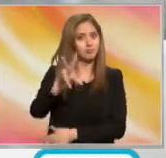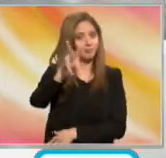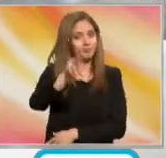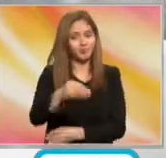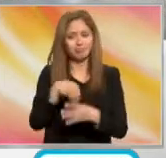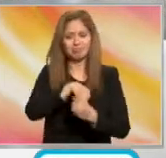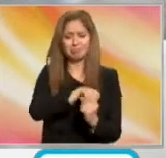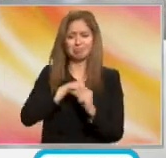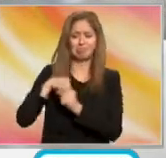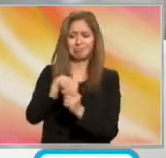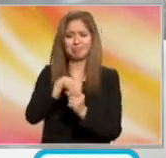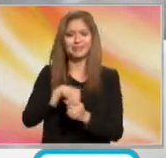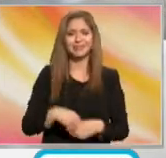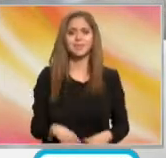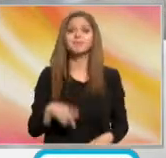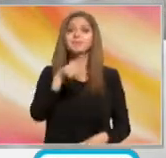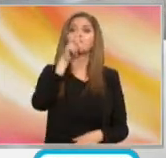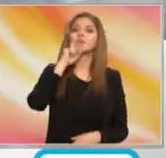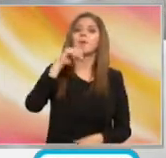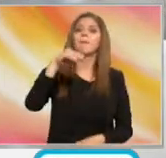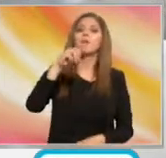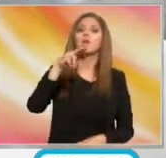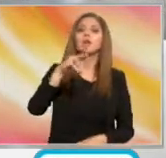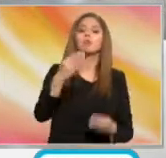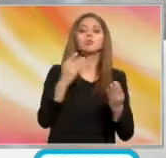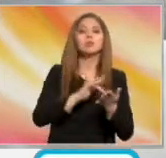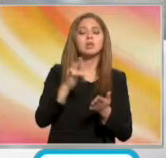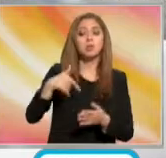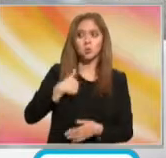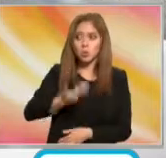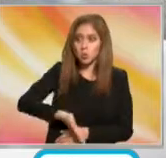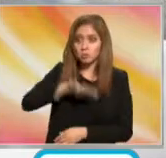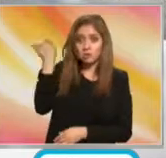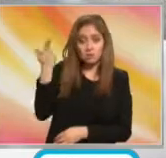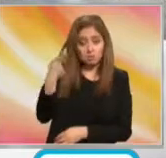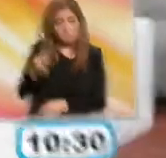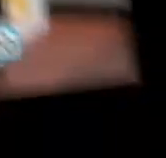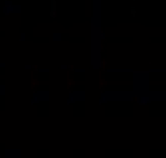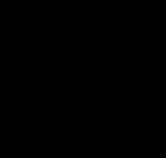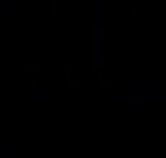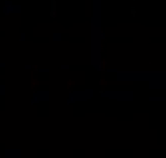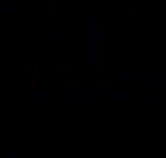gracias. Gracias a ustedes. Gran historia, la verdad. Yo desconocía esto, mira, qué interesante. Muchísimas gracias.